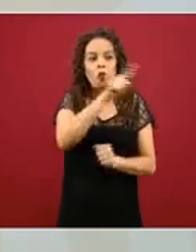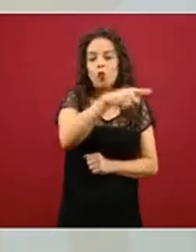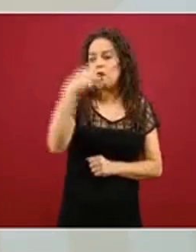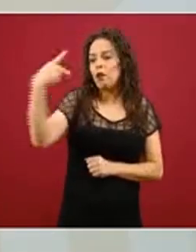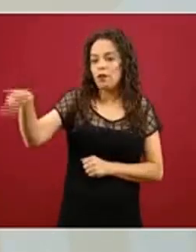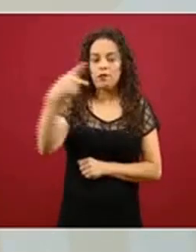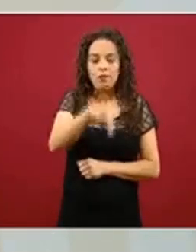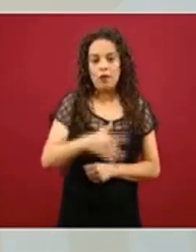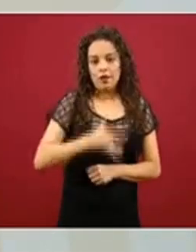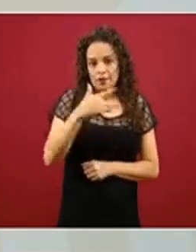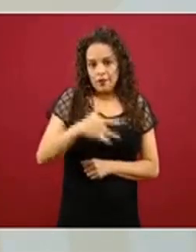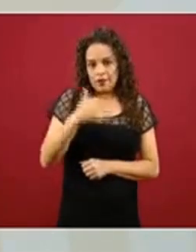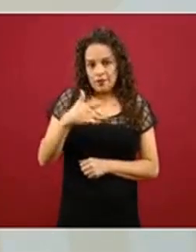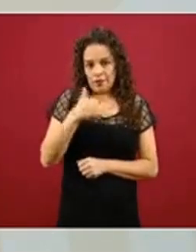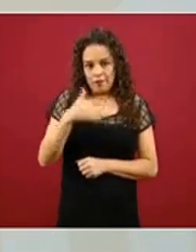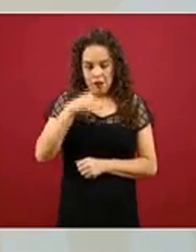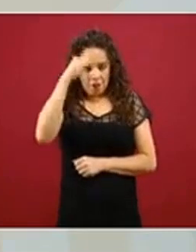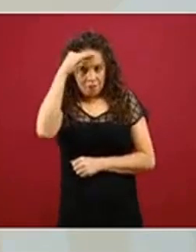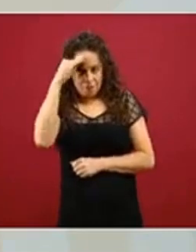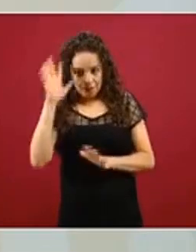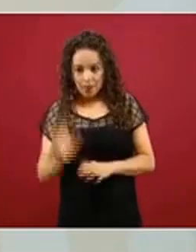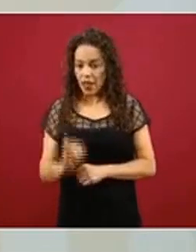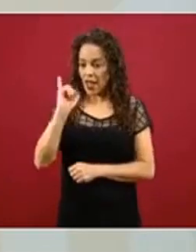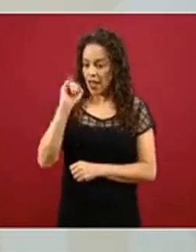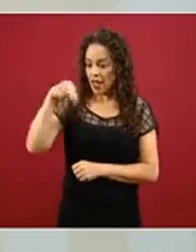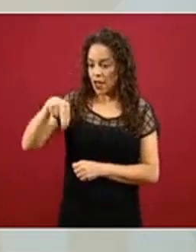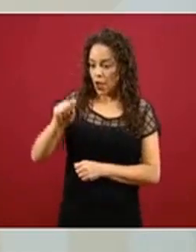sea contrario a la intuición?